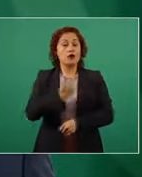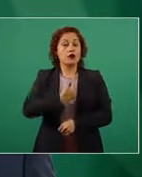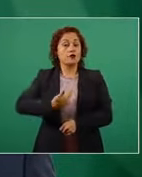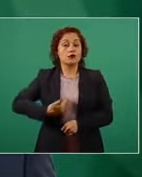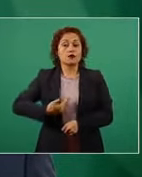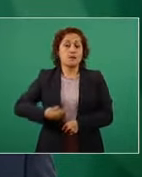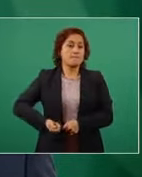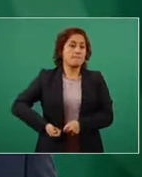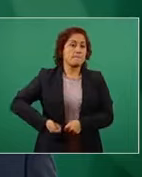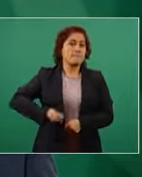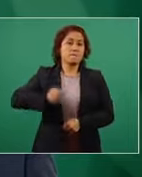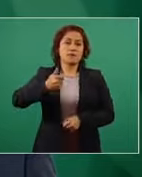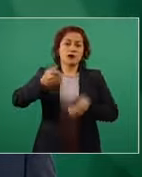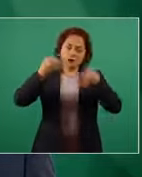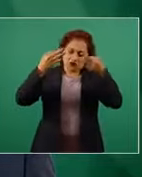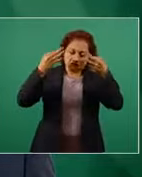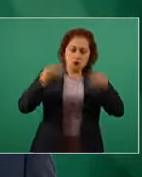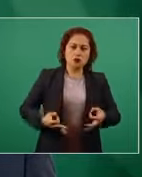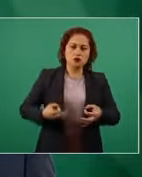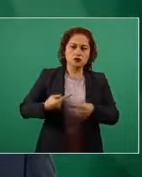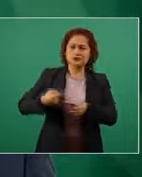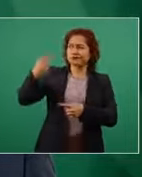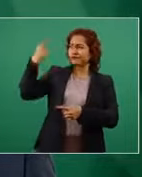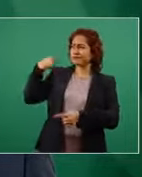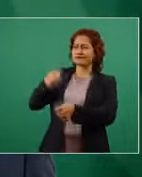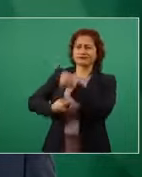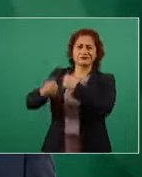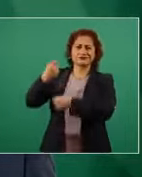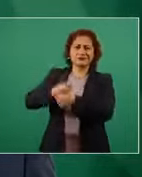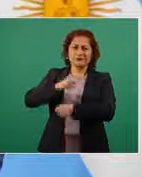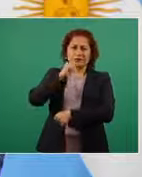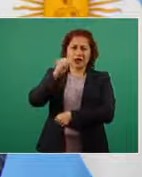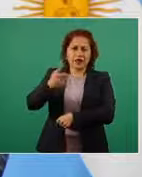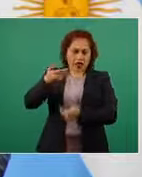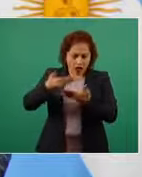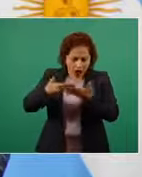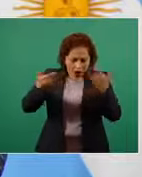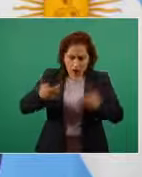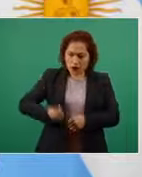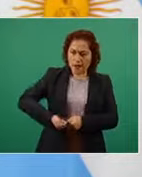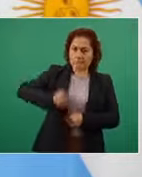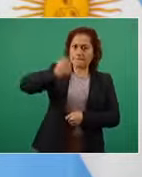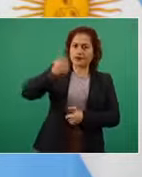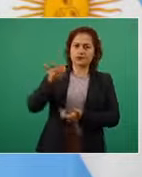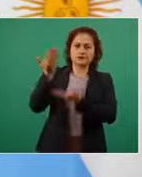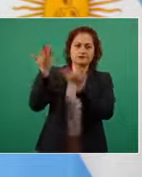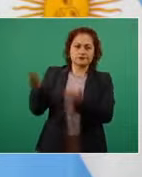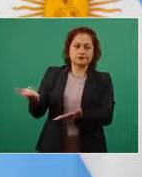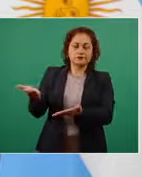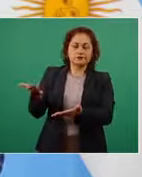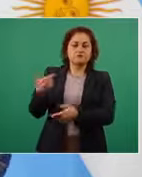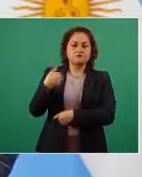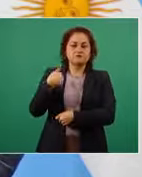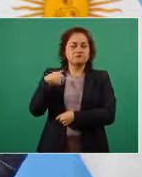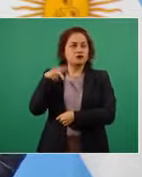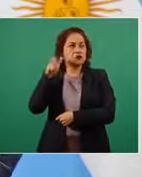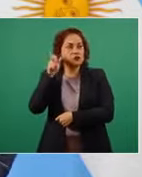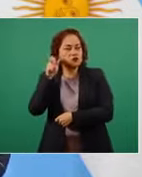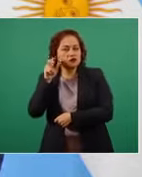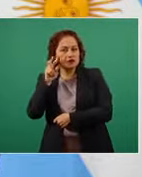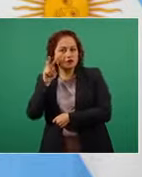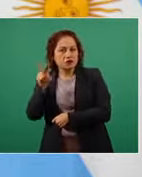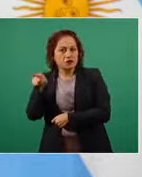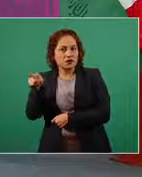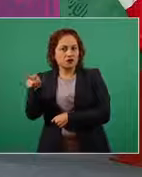presidente decente en muchos años y cuando lo escucho hablar como habla lo